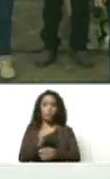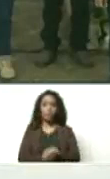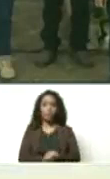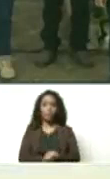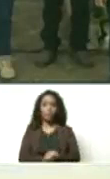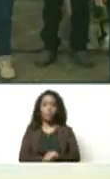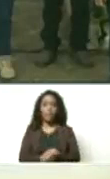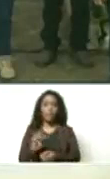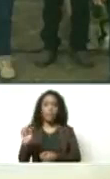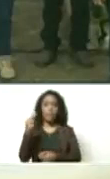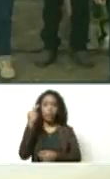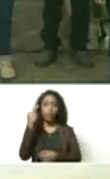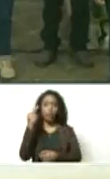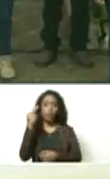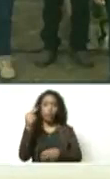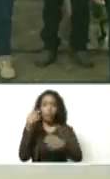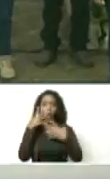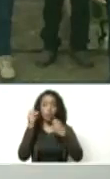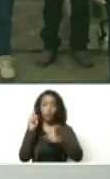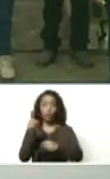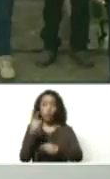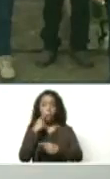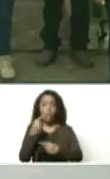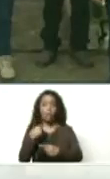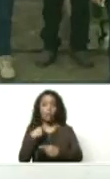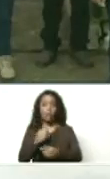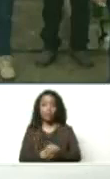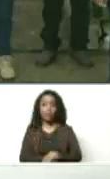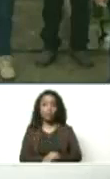Y segundo, lo que entiendo, lo que tú me dices,